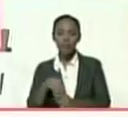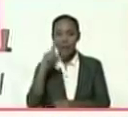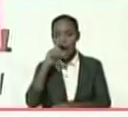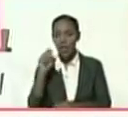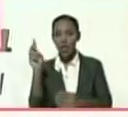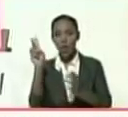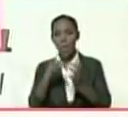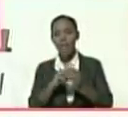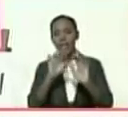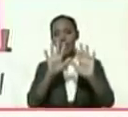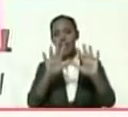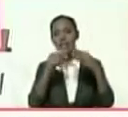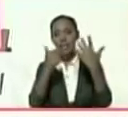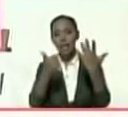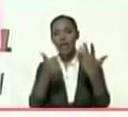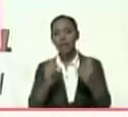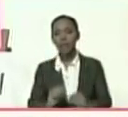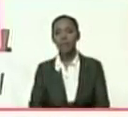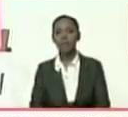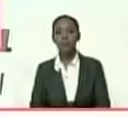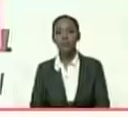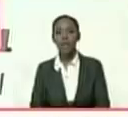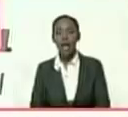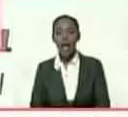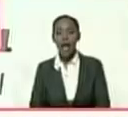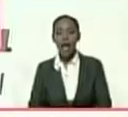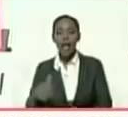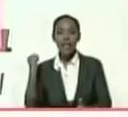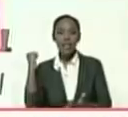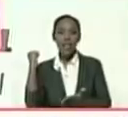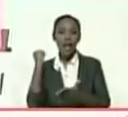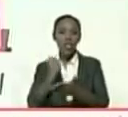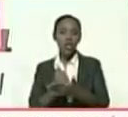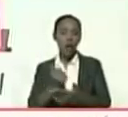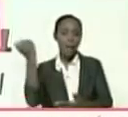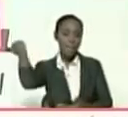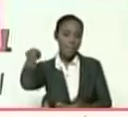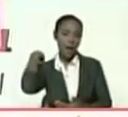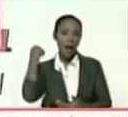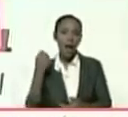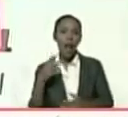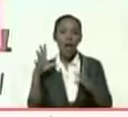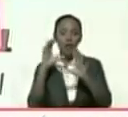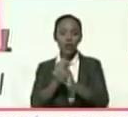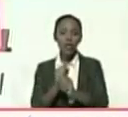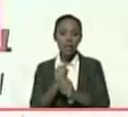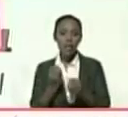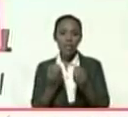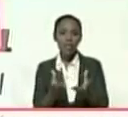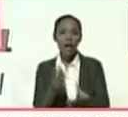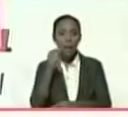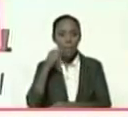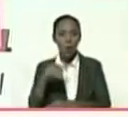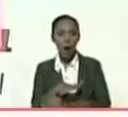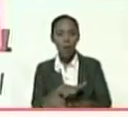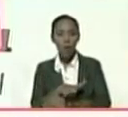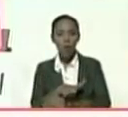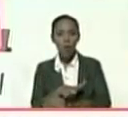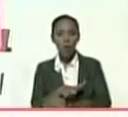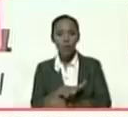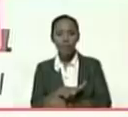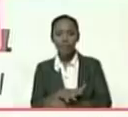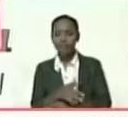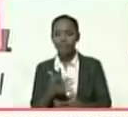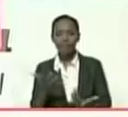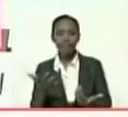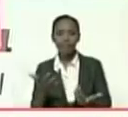2016. Y traicionan la confianza que les da su presidente y el pueblo. Parte de las miserias humanas, pues.